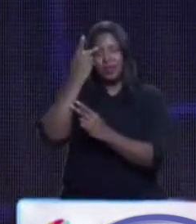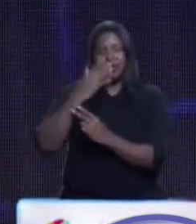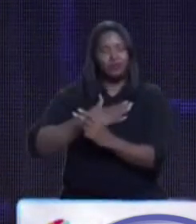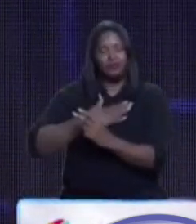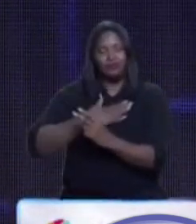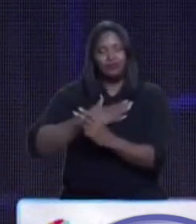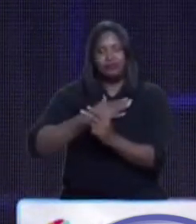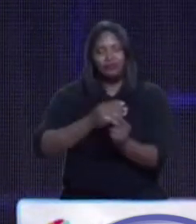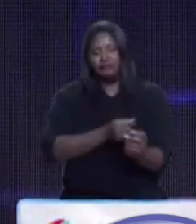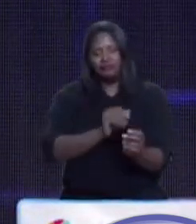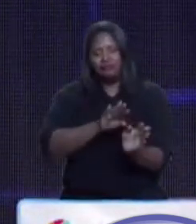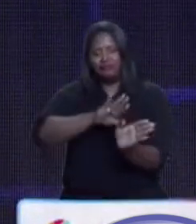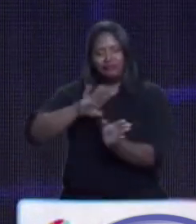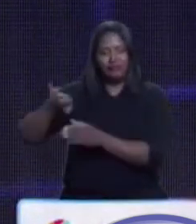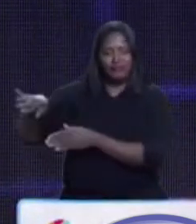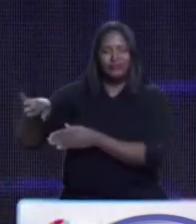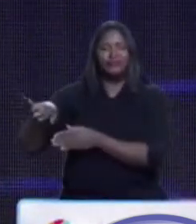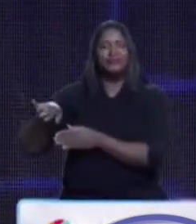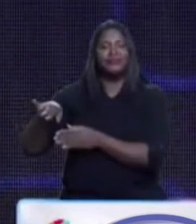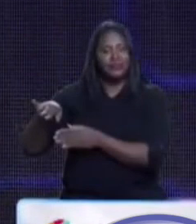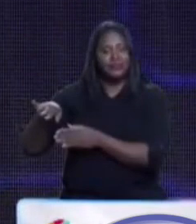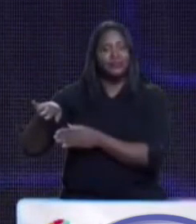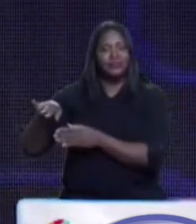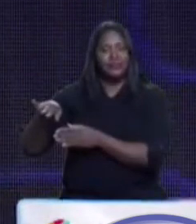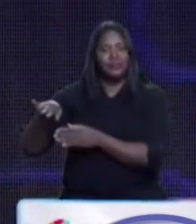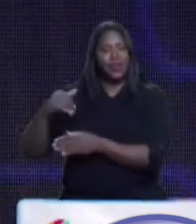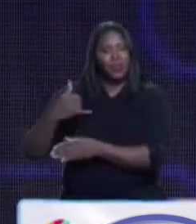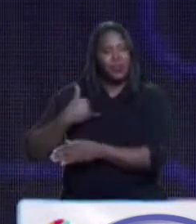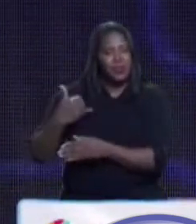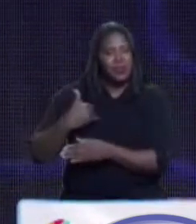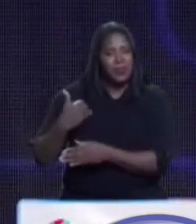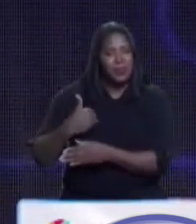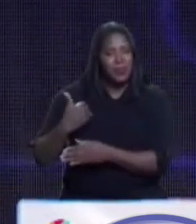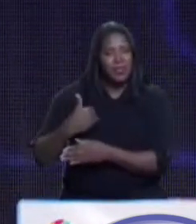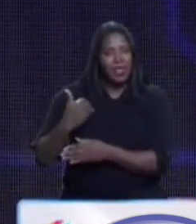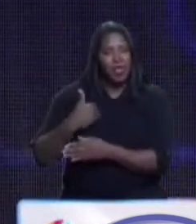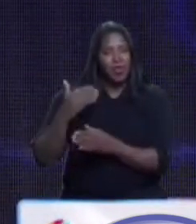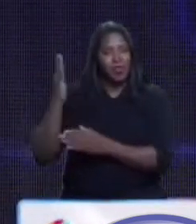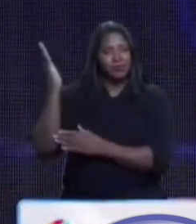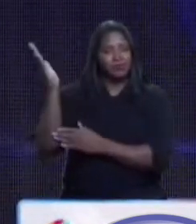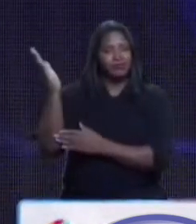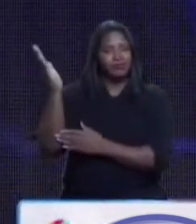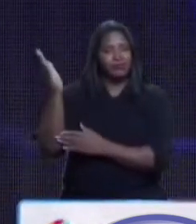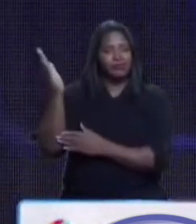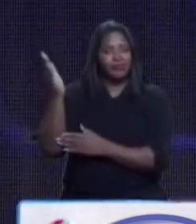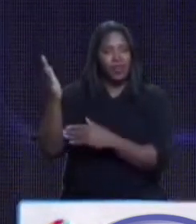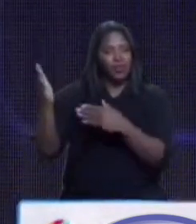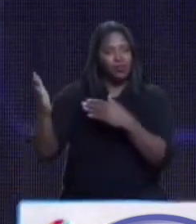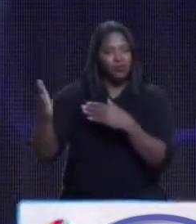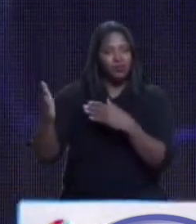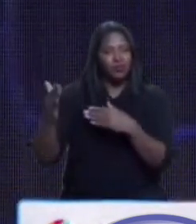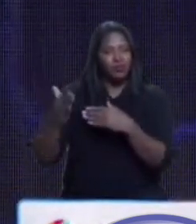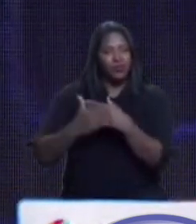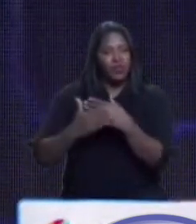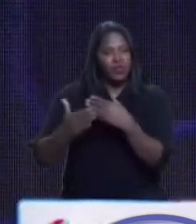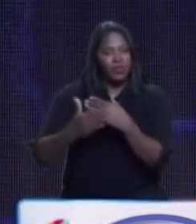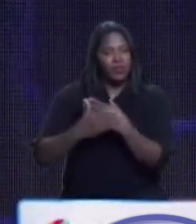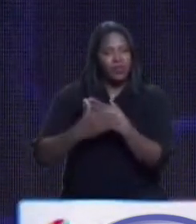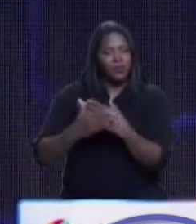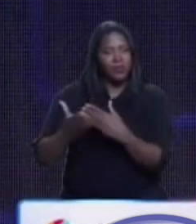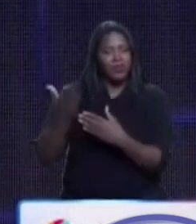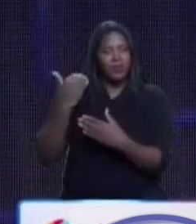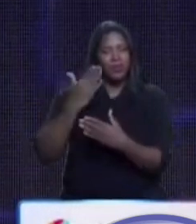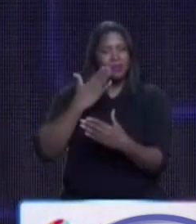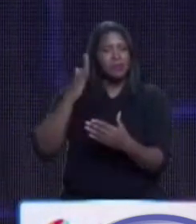para mí. Pero qué lamentable que tenga que ser el más joven de los contendores que le haga un llamado a mi principal contrincante para que deje la